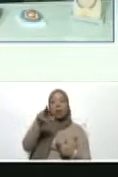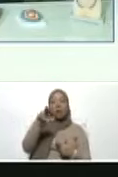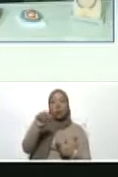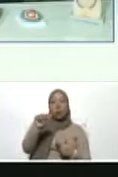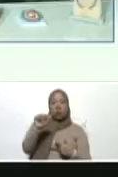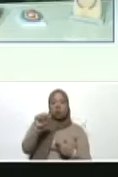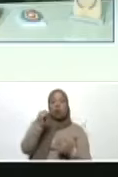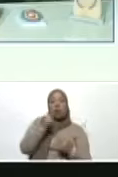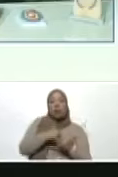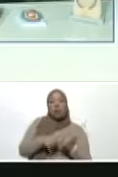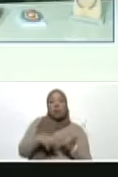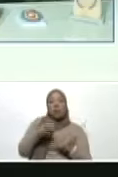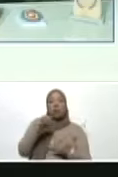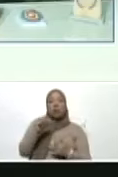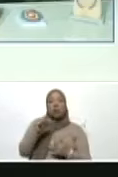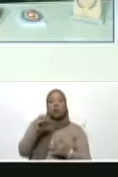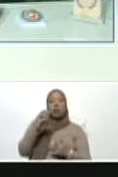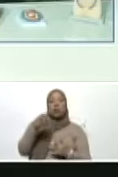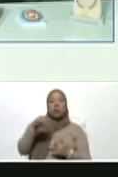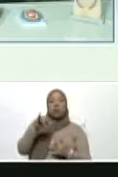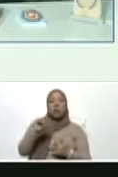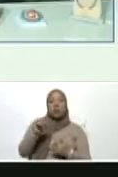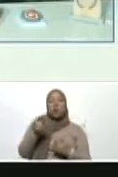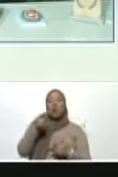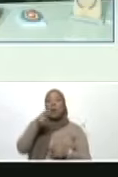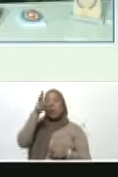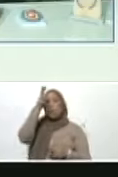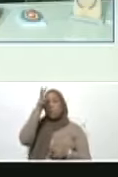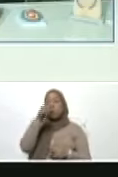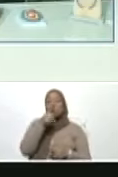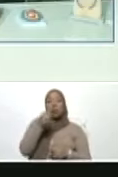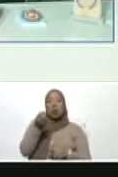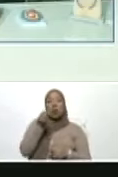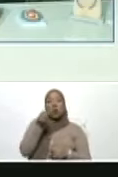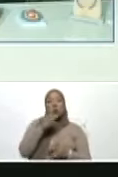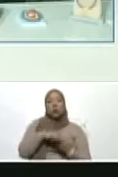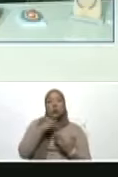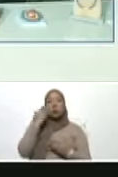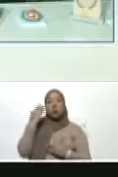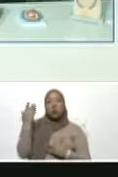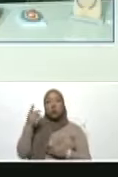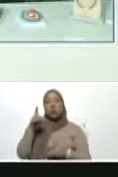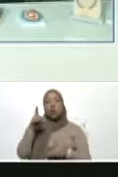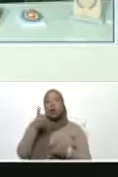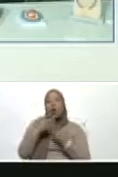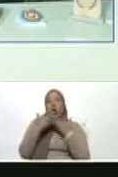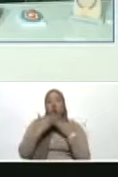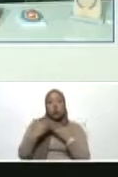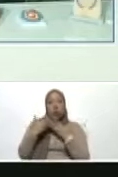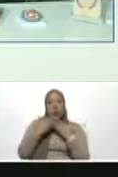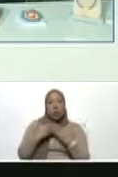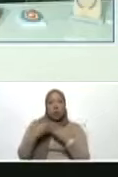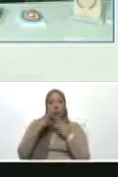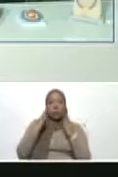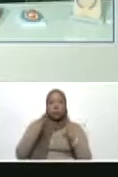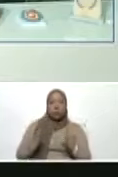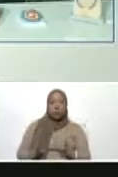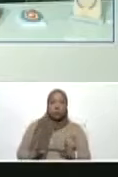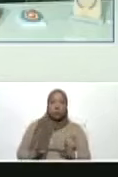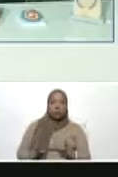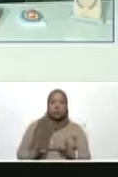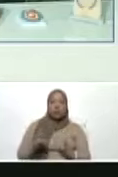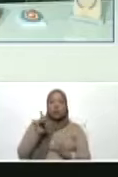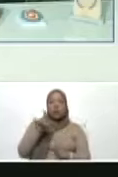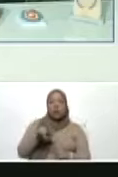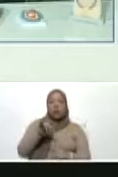está un estudiante de primer año en tecnología de alimentos, Eipril González. Está Ivonne